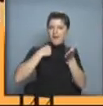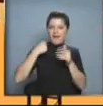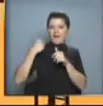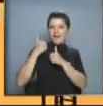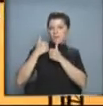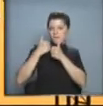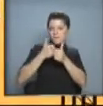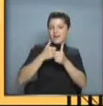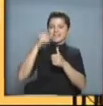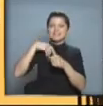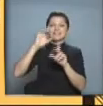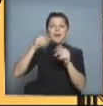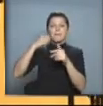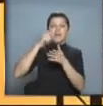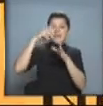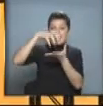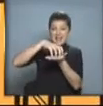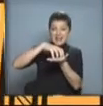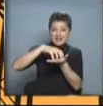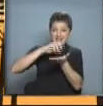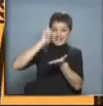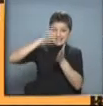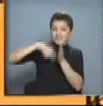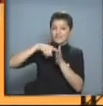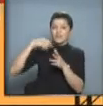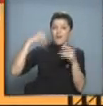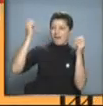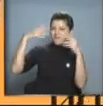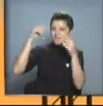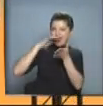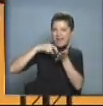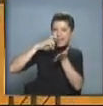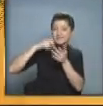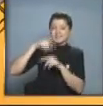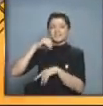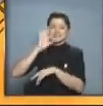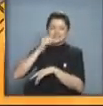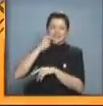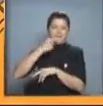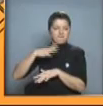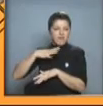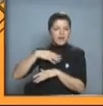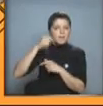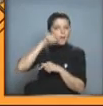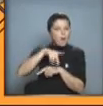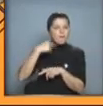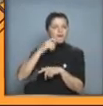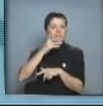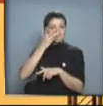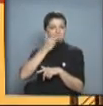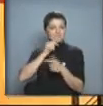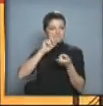nupcial y el arroz en el registro civil. Yo sé que falta mucho, pero ¿a vos qué onda? ¿Te gustaría casarte algún